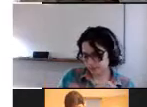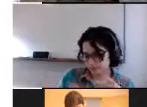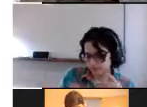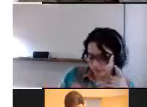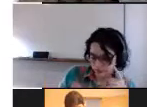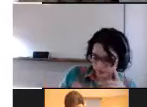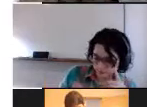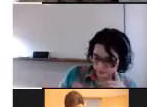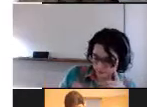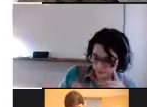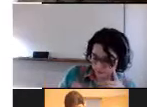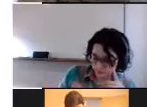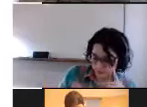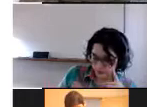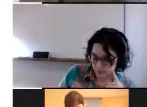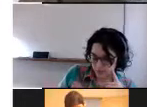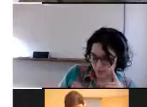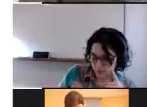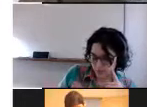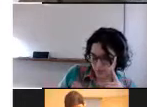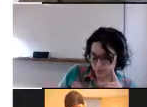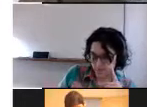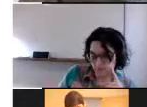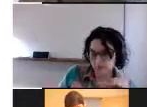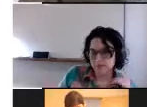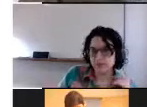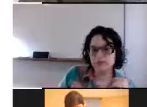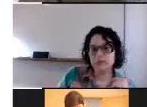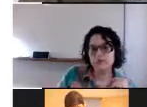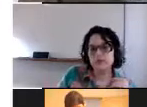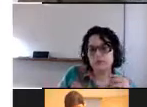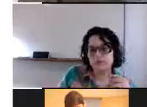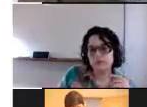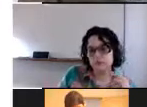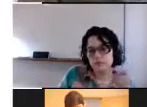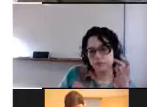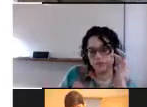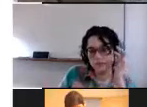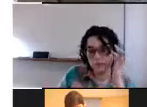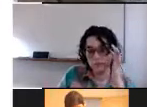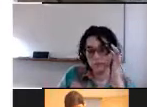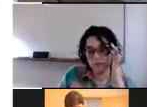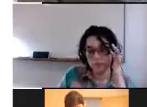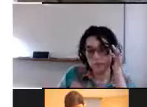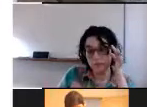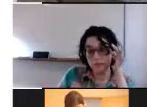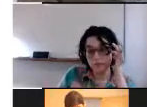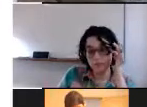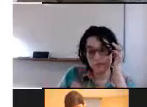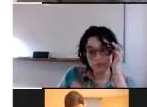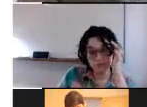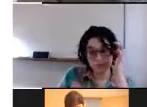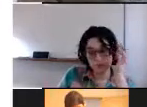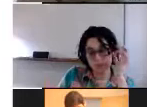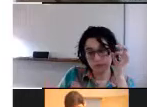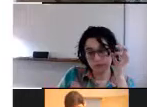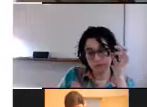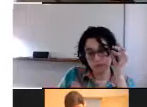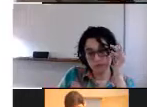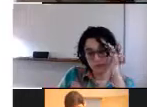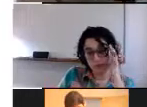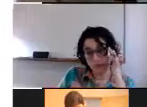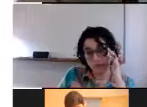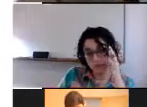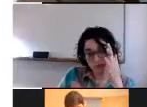Sí, en vez del azul. Perfecto, eso es muy importante. siempre, o sea, acá hay una cosa que está